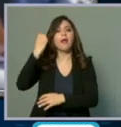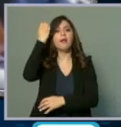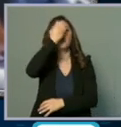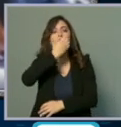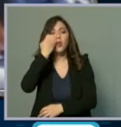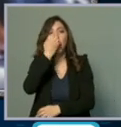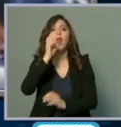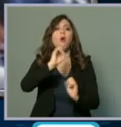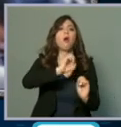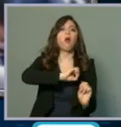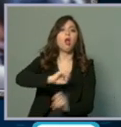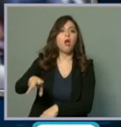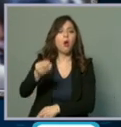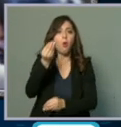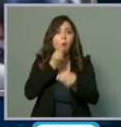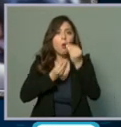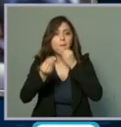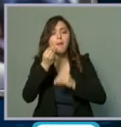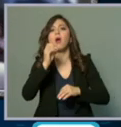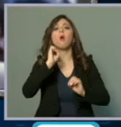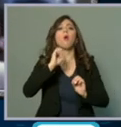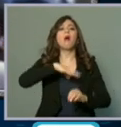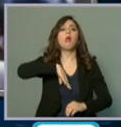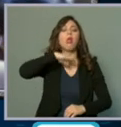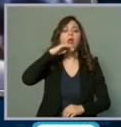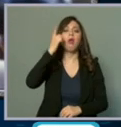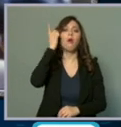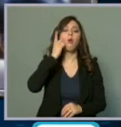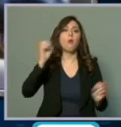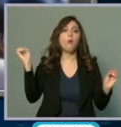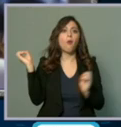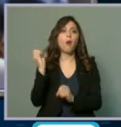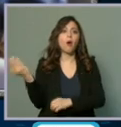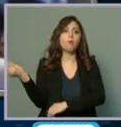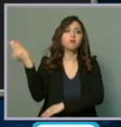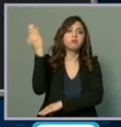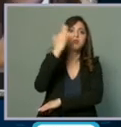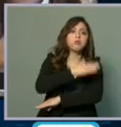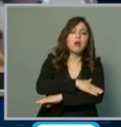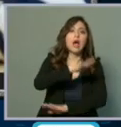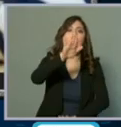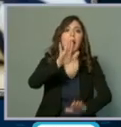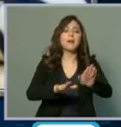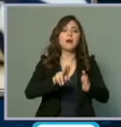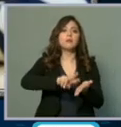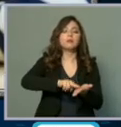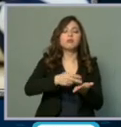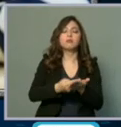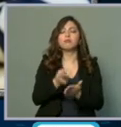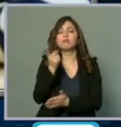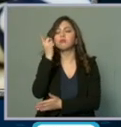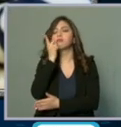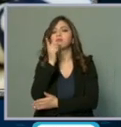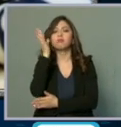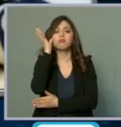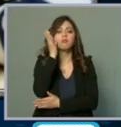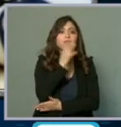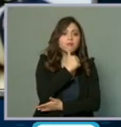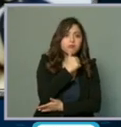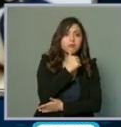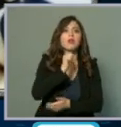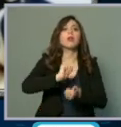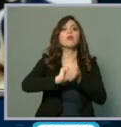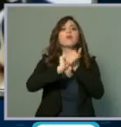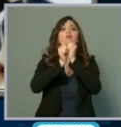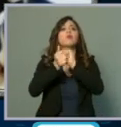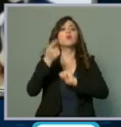comer, dejan de dormir y pueden llegar a tener este problema de insomnio crónico. Y entonces viene una baja de peso